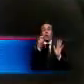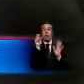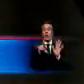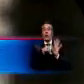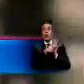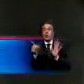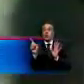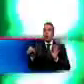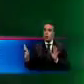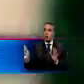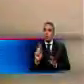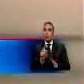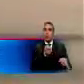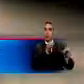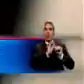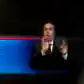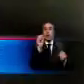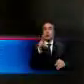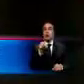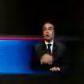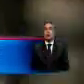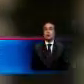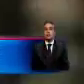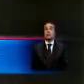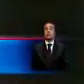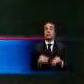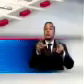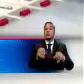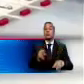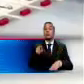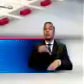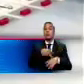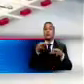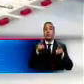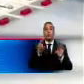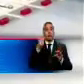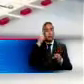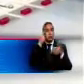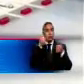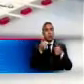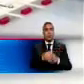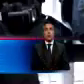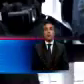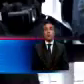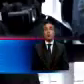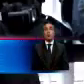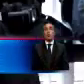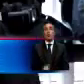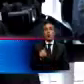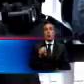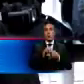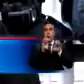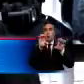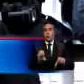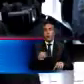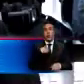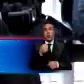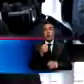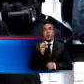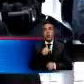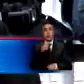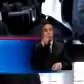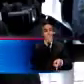proyecto conserva la figura de la reserva de fuentes, el secreto profesional y la cláusula de conciencia. Ningún dueño de medio podría obligar a un periodista a irse